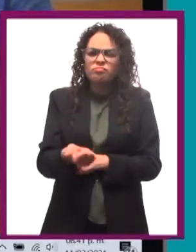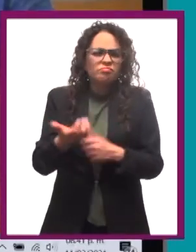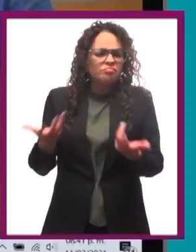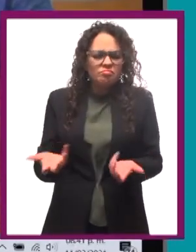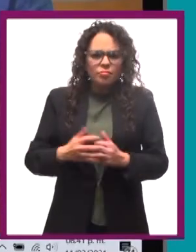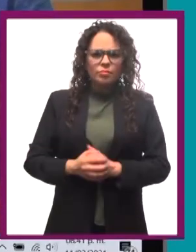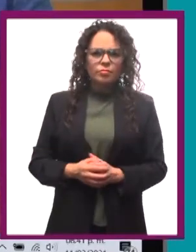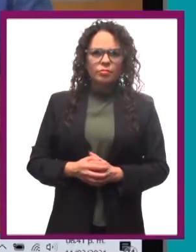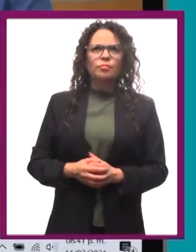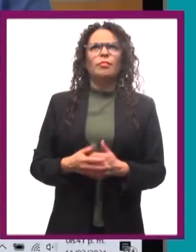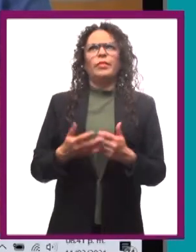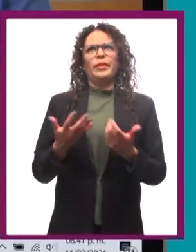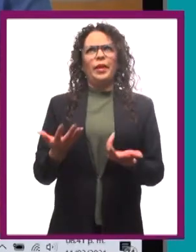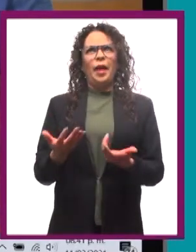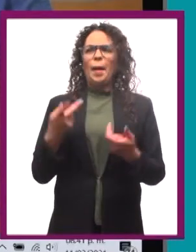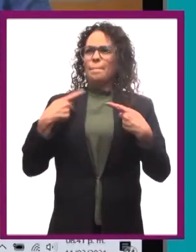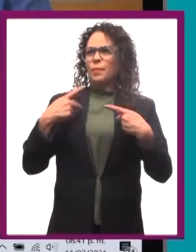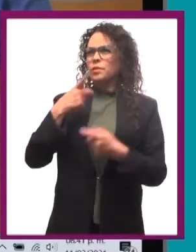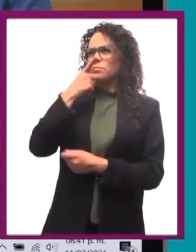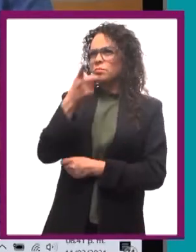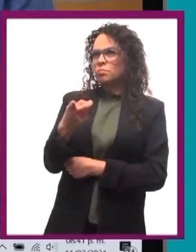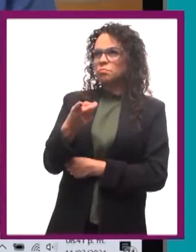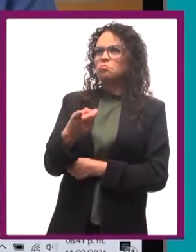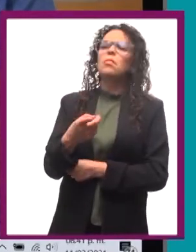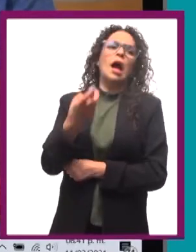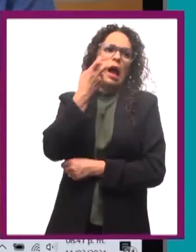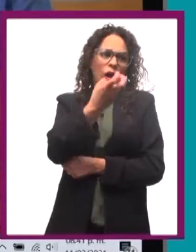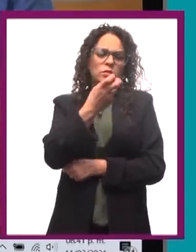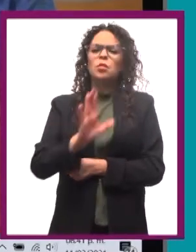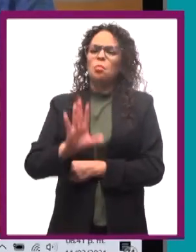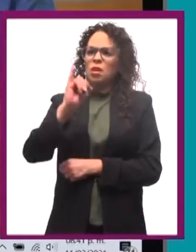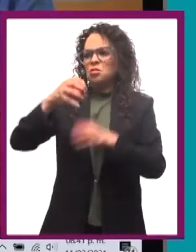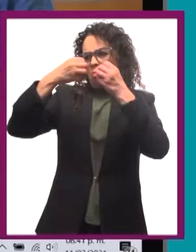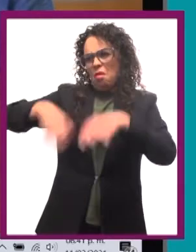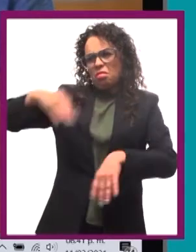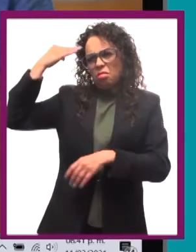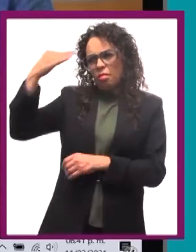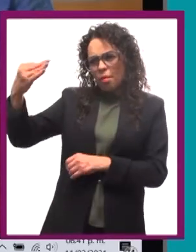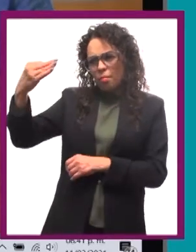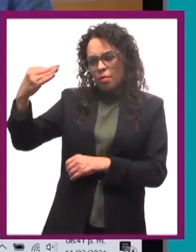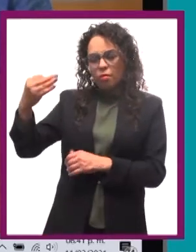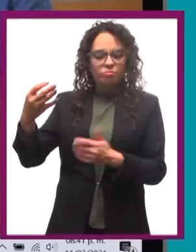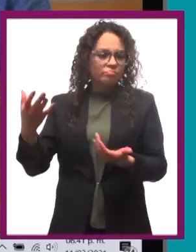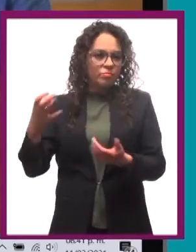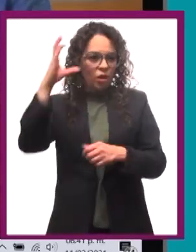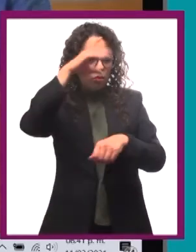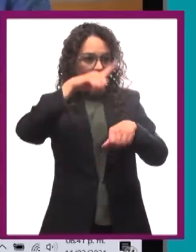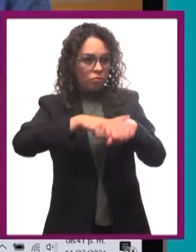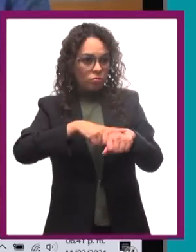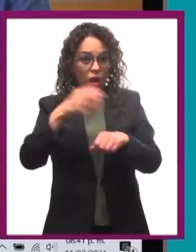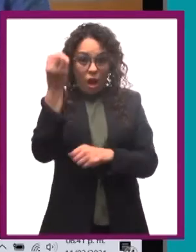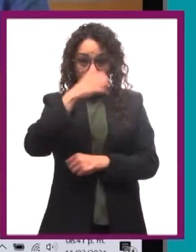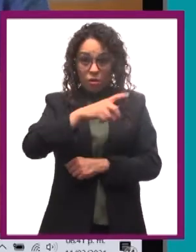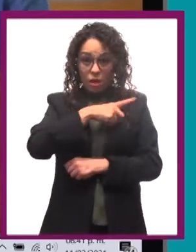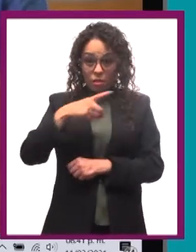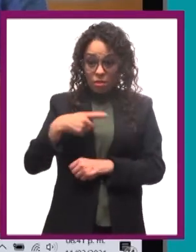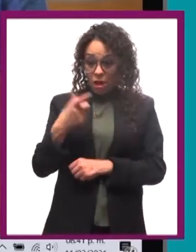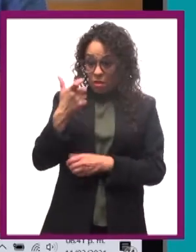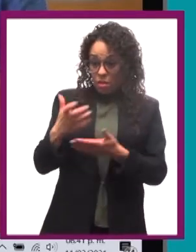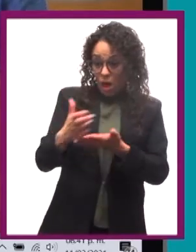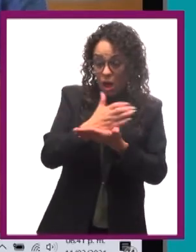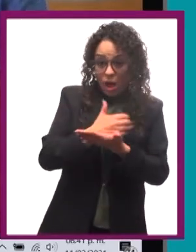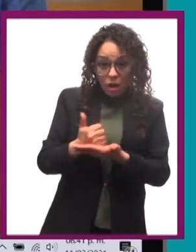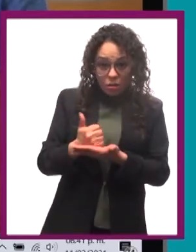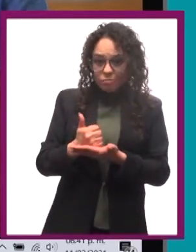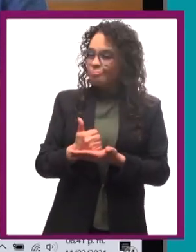material. Pero entonces muchos dirán que sí es una pérdida de tiempo. La cultura no necesariamente produce